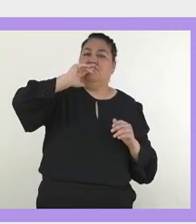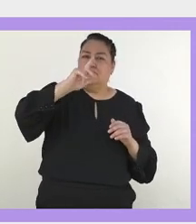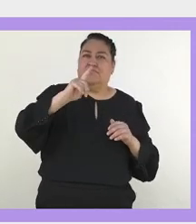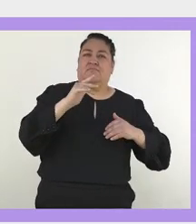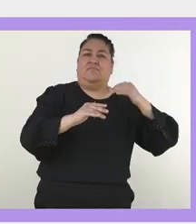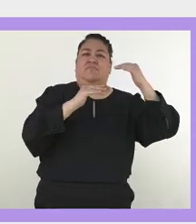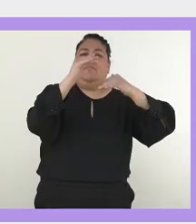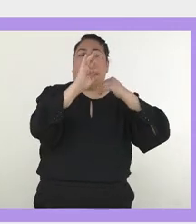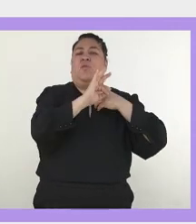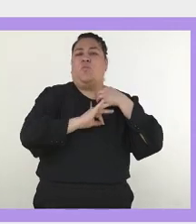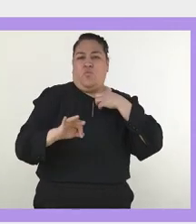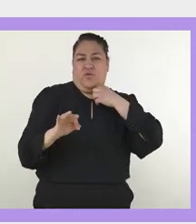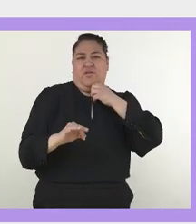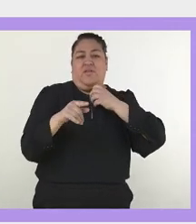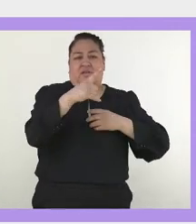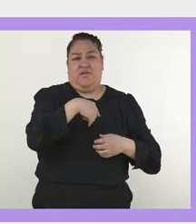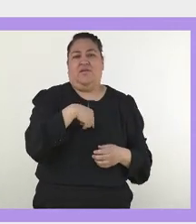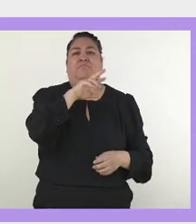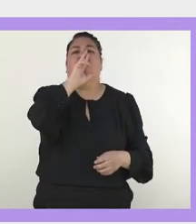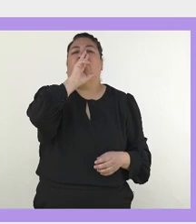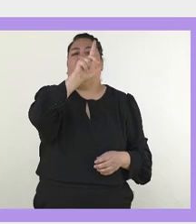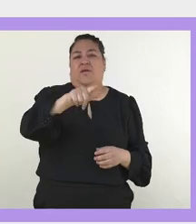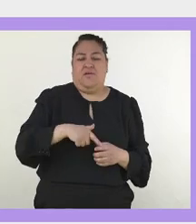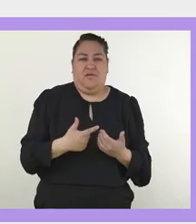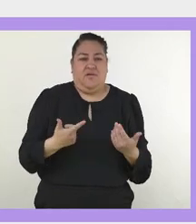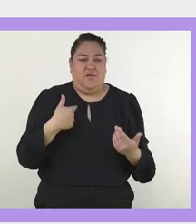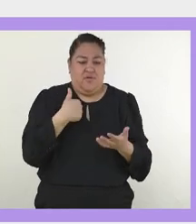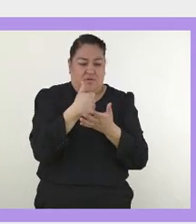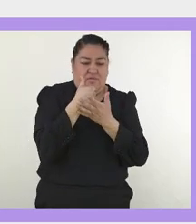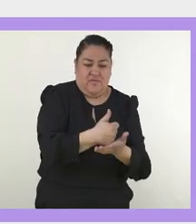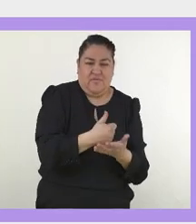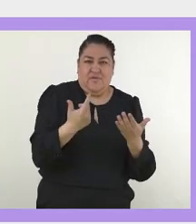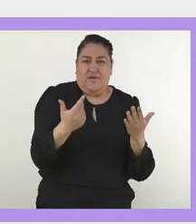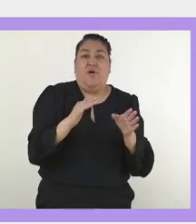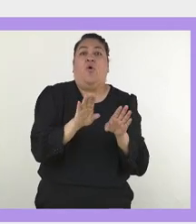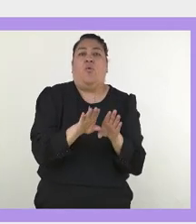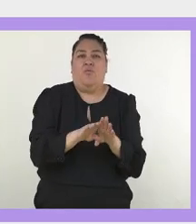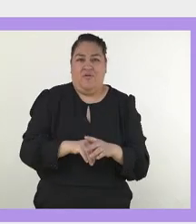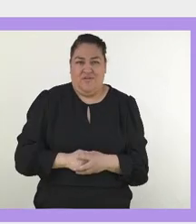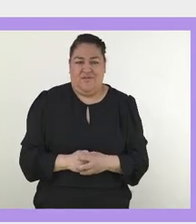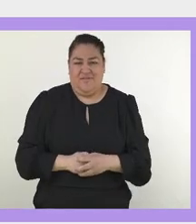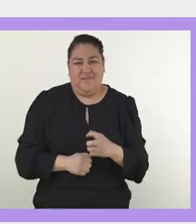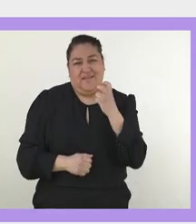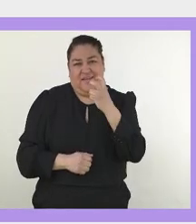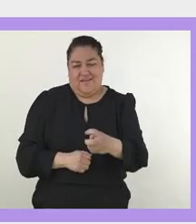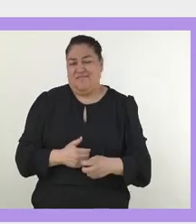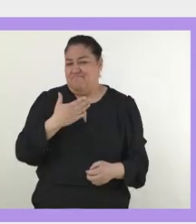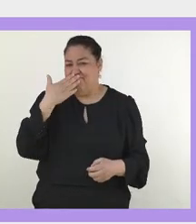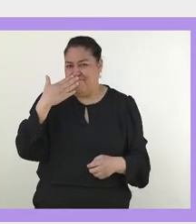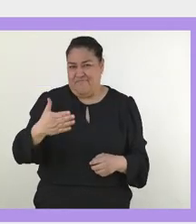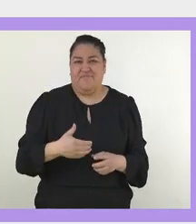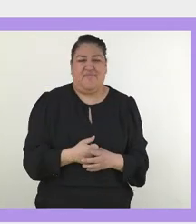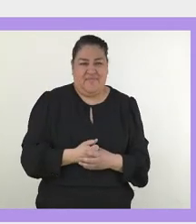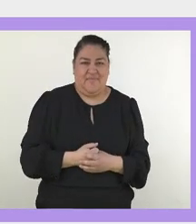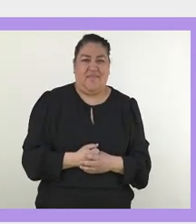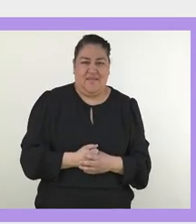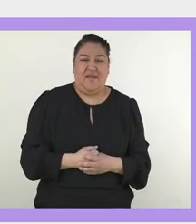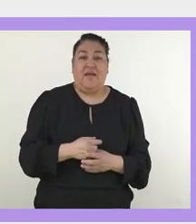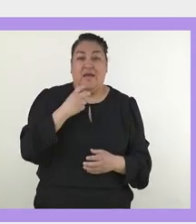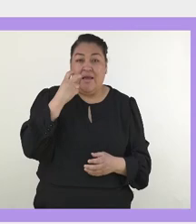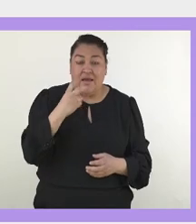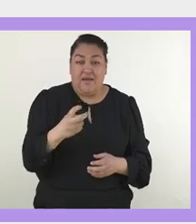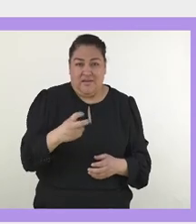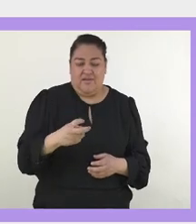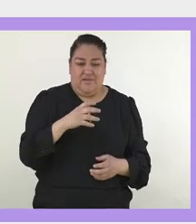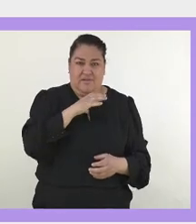y decir aquí estamos cómo te podemos ayudar Entonces sí mira aquí hay ejemplo yo que hablen